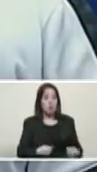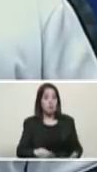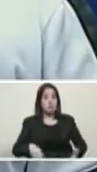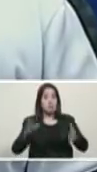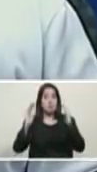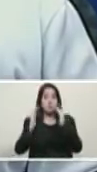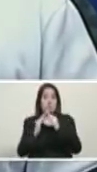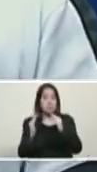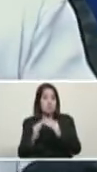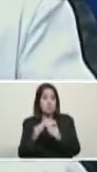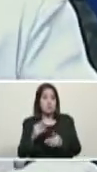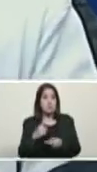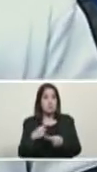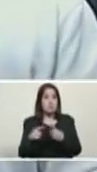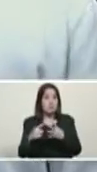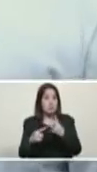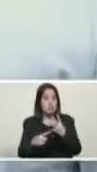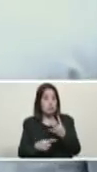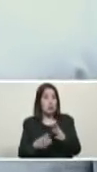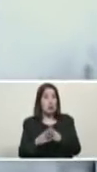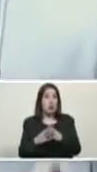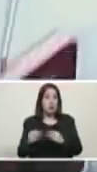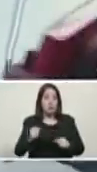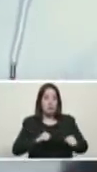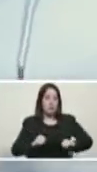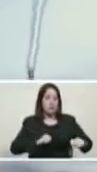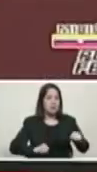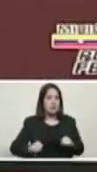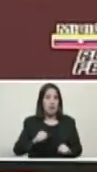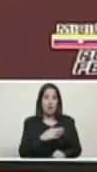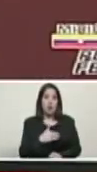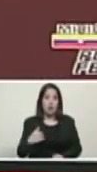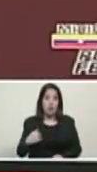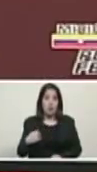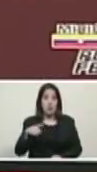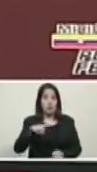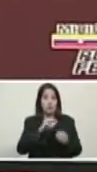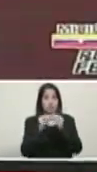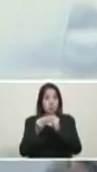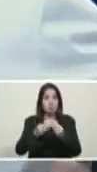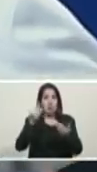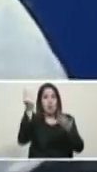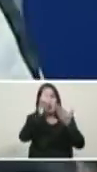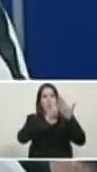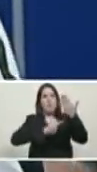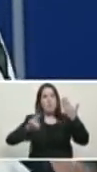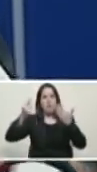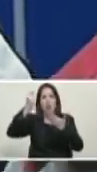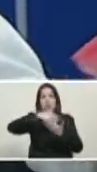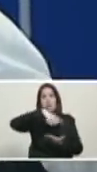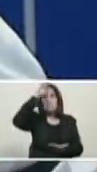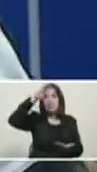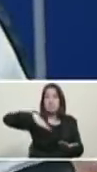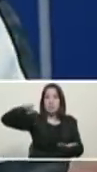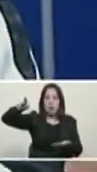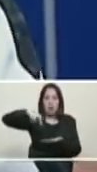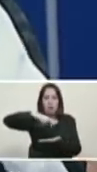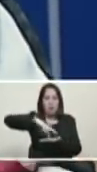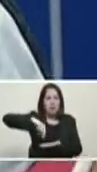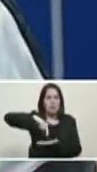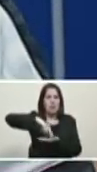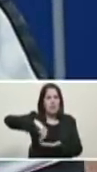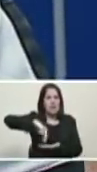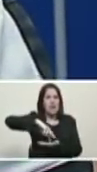movilizándose a nivel nacional y puede ser parte de lo que te quiere también tenemos muralista carece corazón urbano tiene patineteros grafitero dj